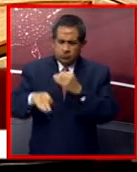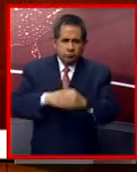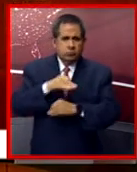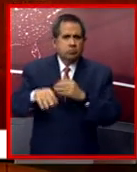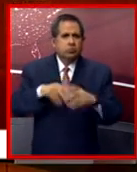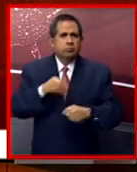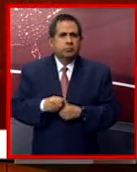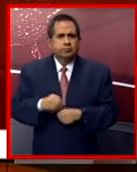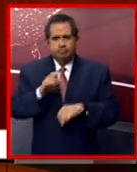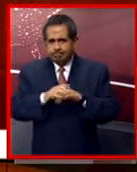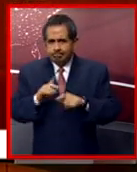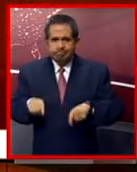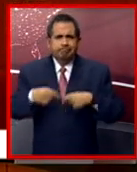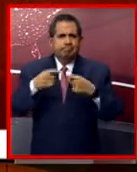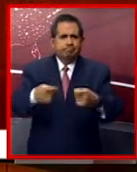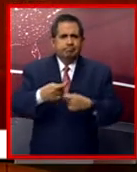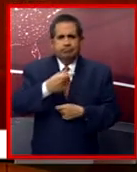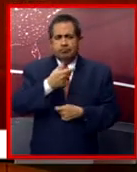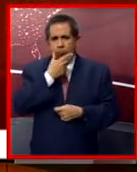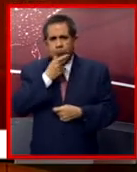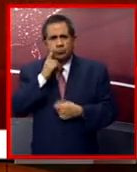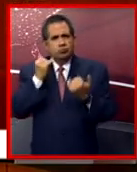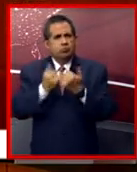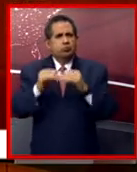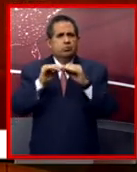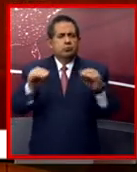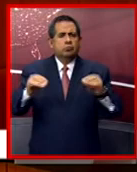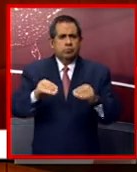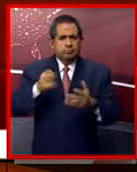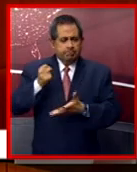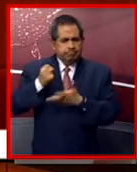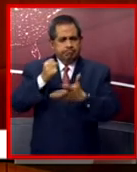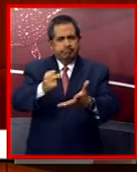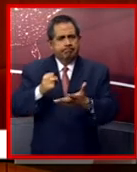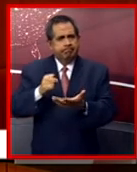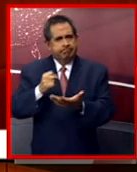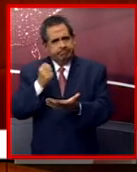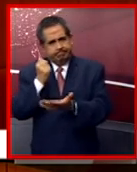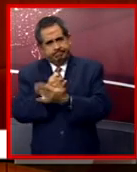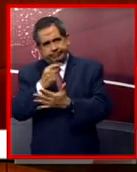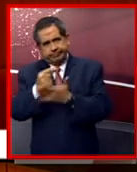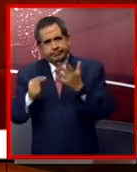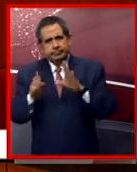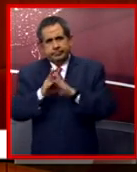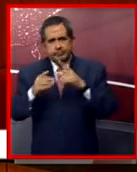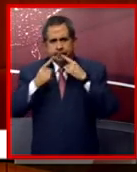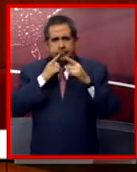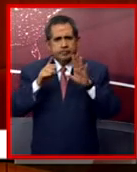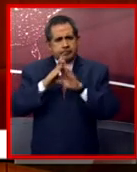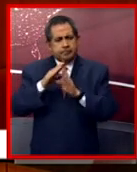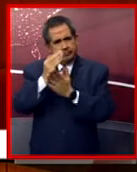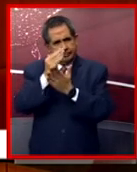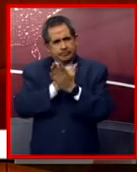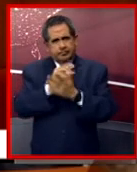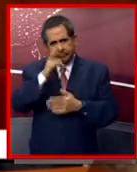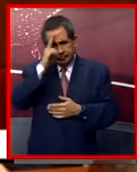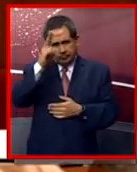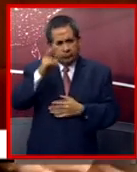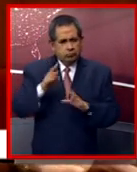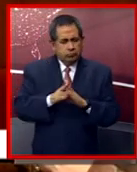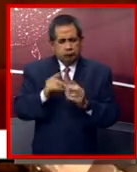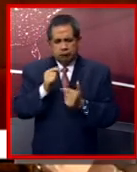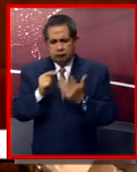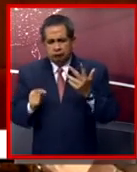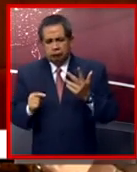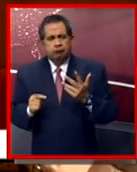pública, armonización legislativa a favor de la igualdad de género, aprobando presupuestos públicos con perspectiva de género, así como el combate a la